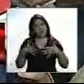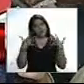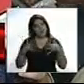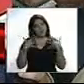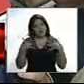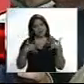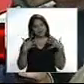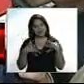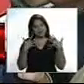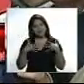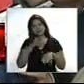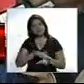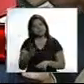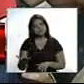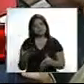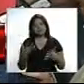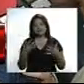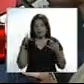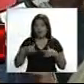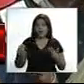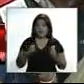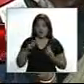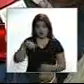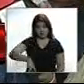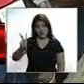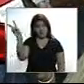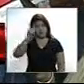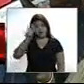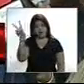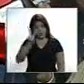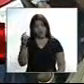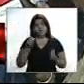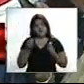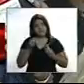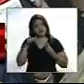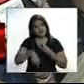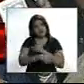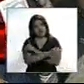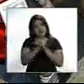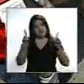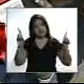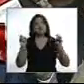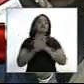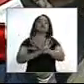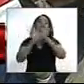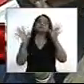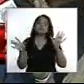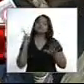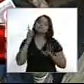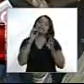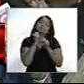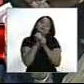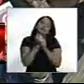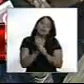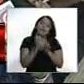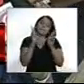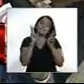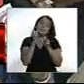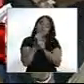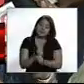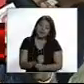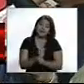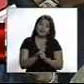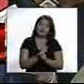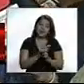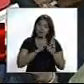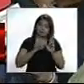estar viviendo en Venezuela, viviendo nuestra democracia plena, y por supuesto esperando un resultado que le permita